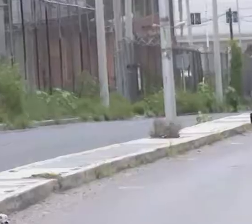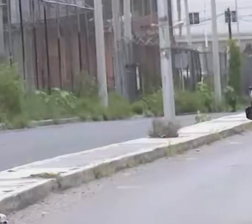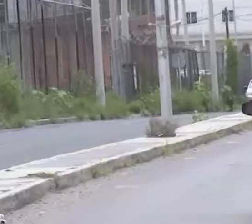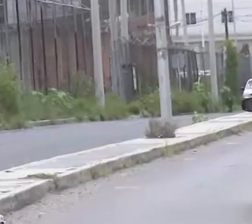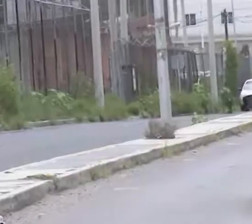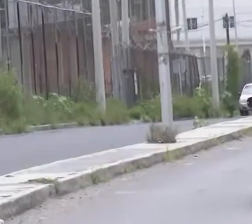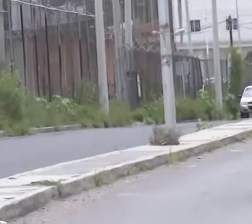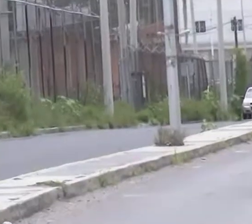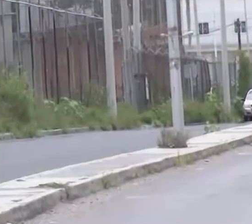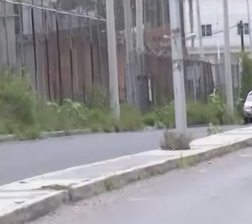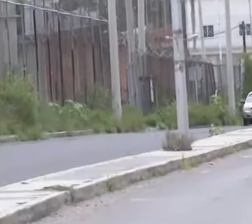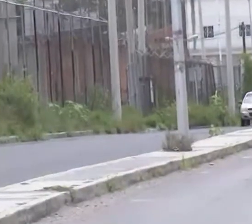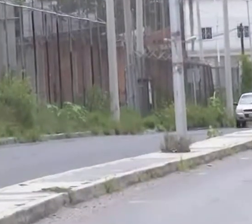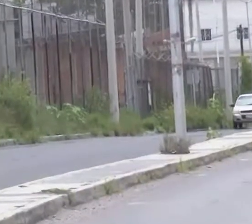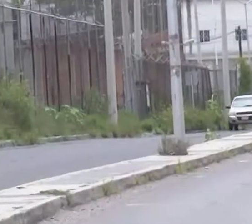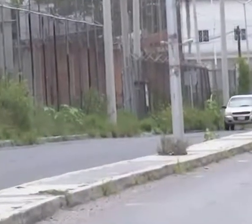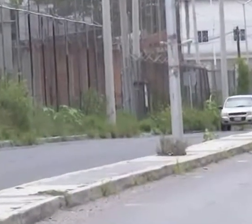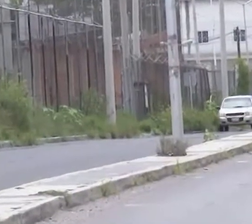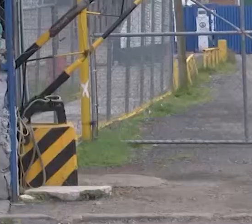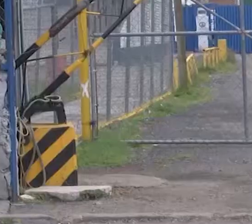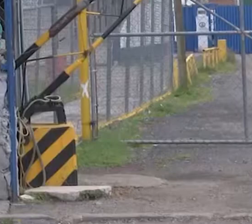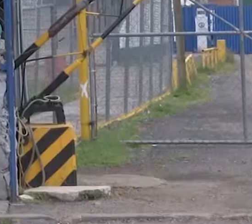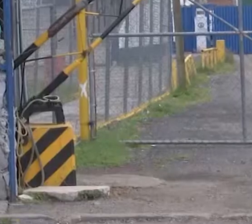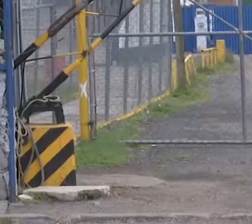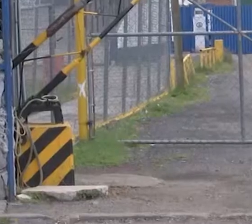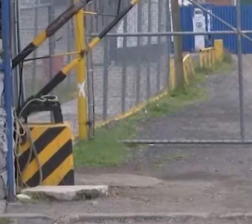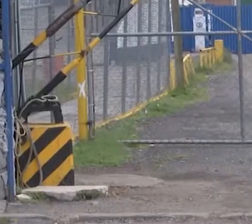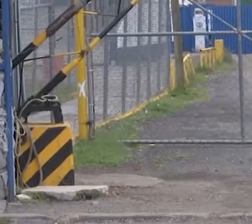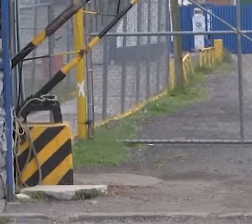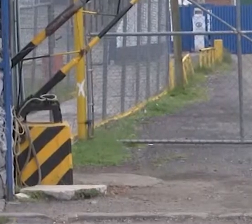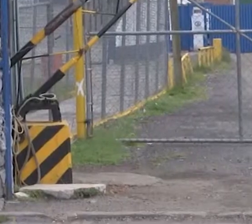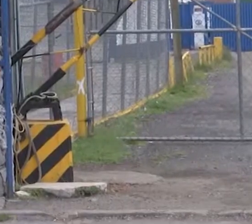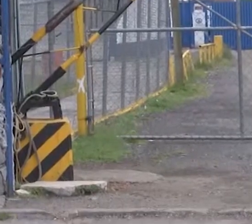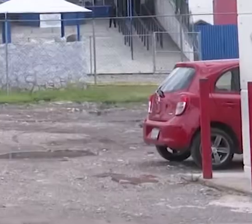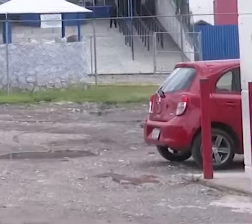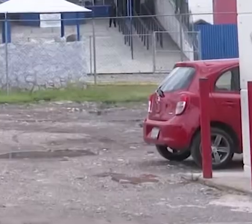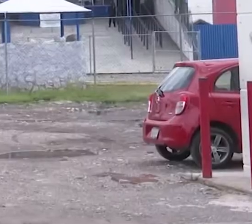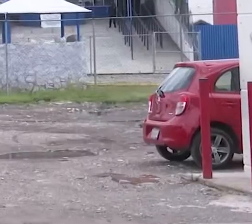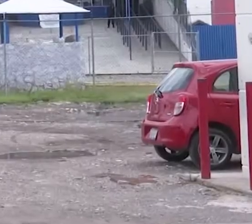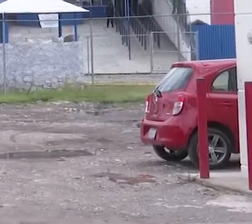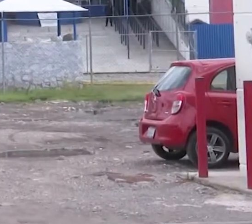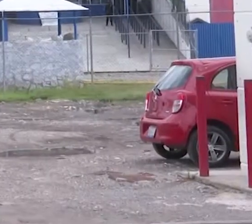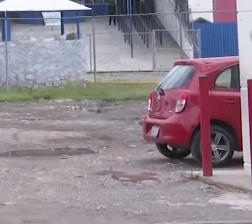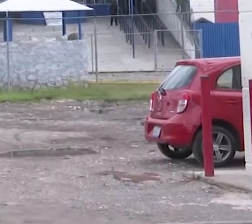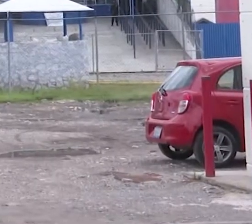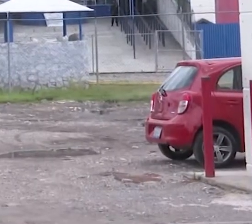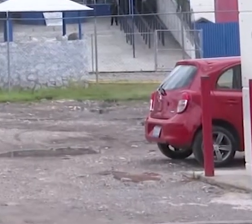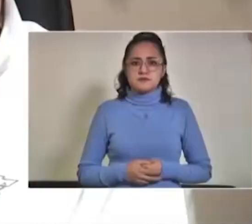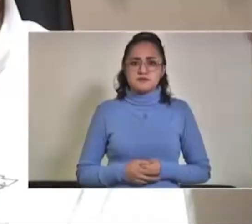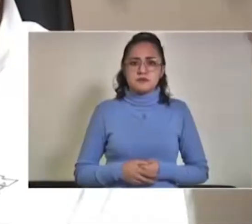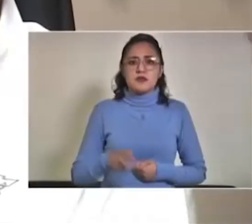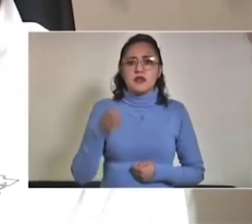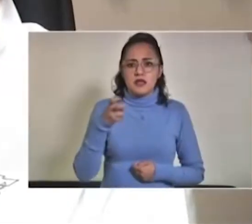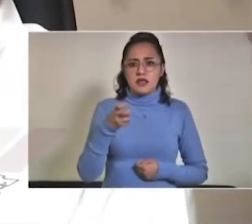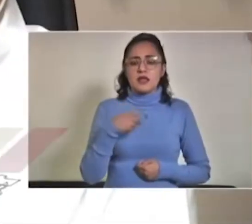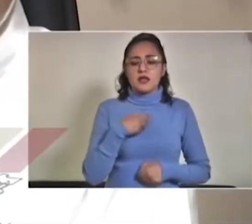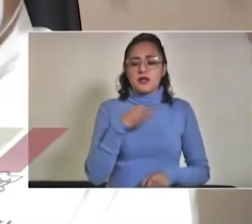a fin de tener una correcta reintegración a la sociedad y promover una justicia adecuada.